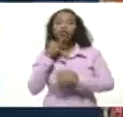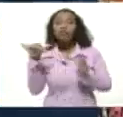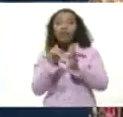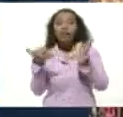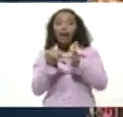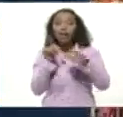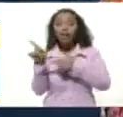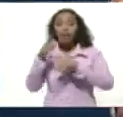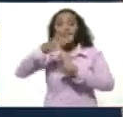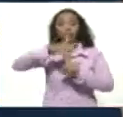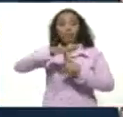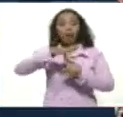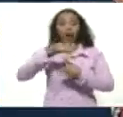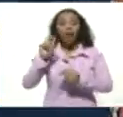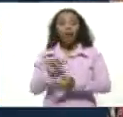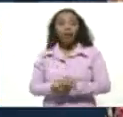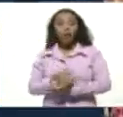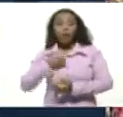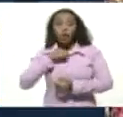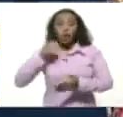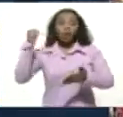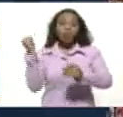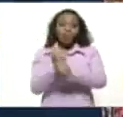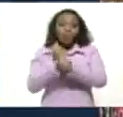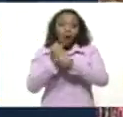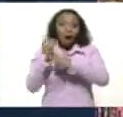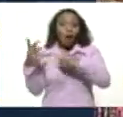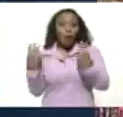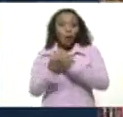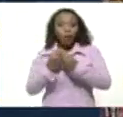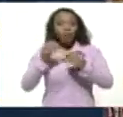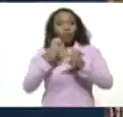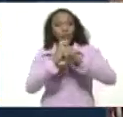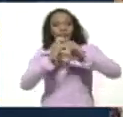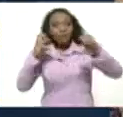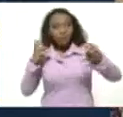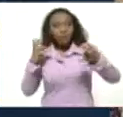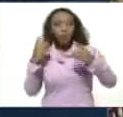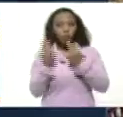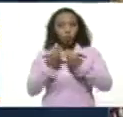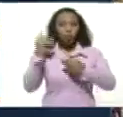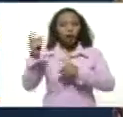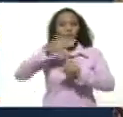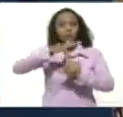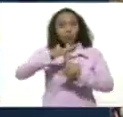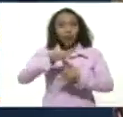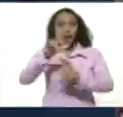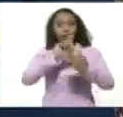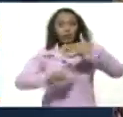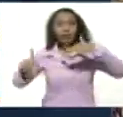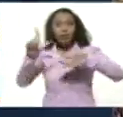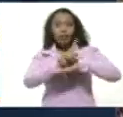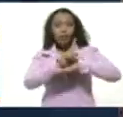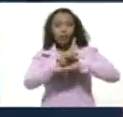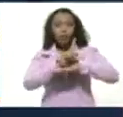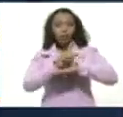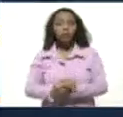Oriente. Estamos ahí trabajando también el tema del transporte con el terminal de Oriente, el presidente, el licenciado José